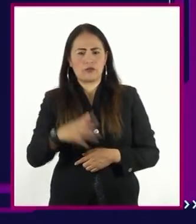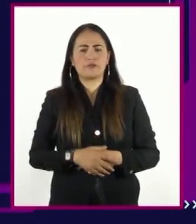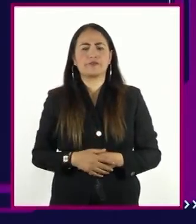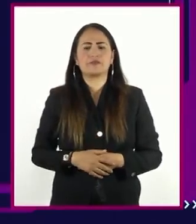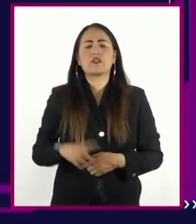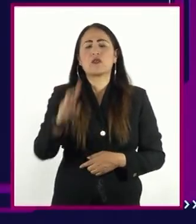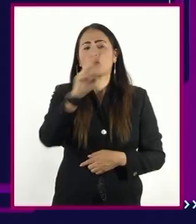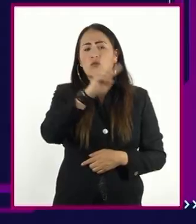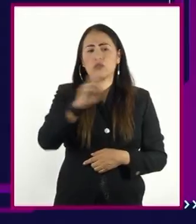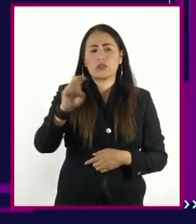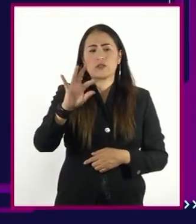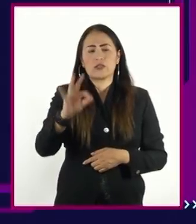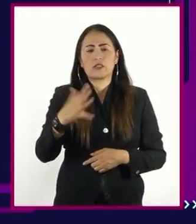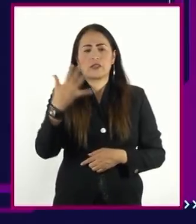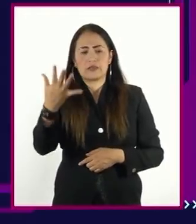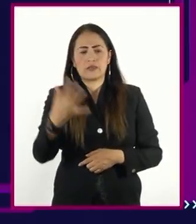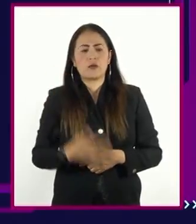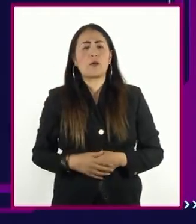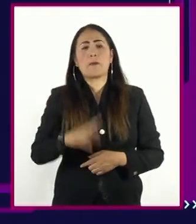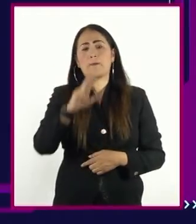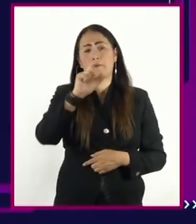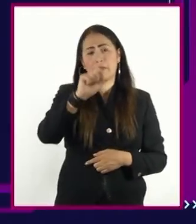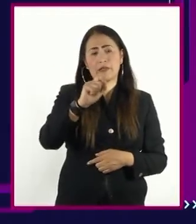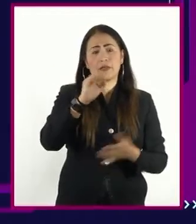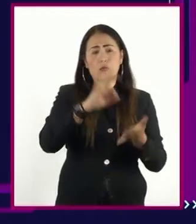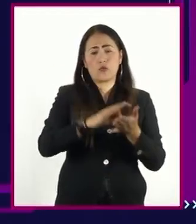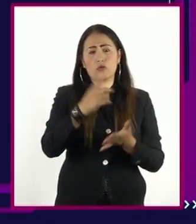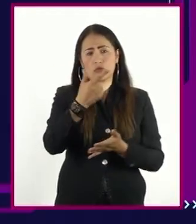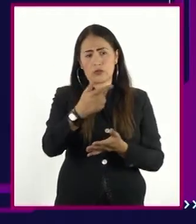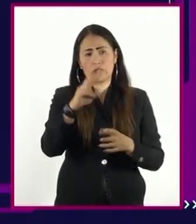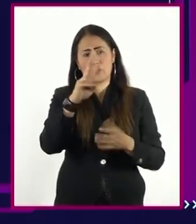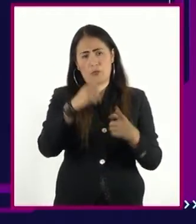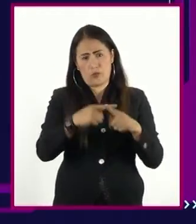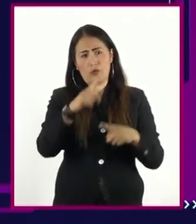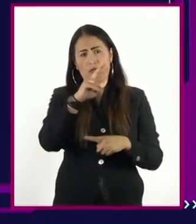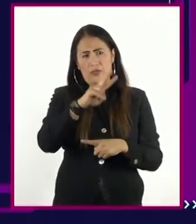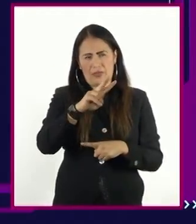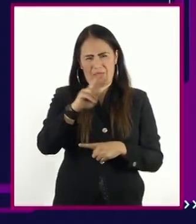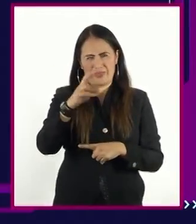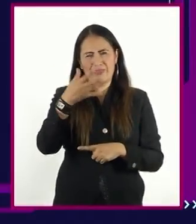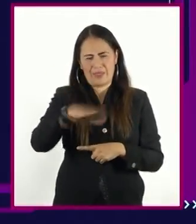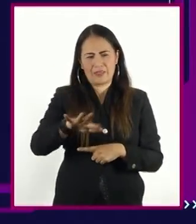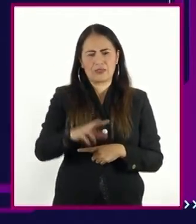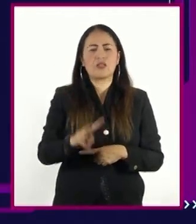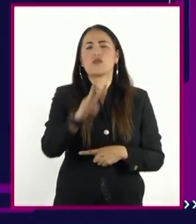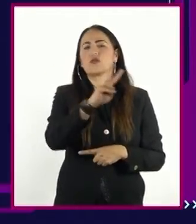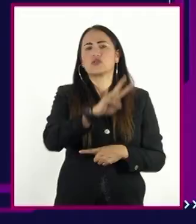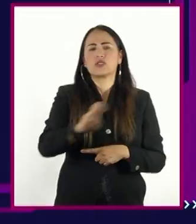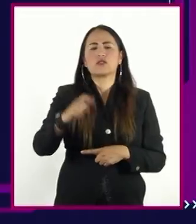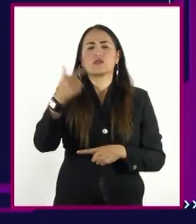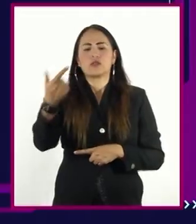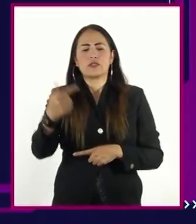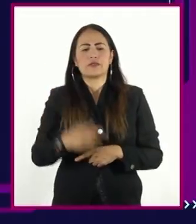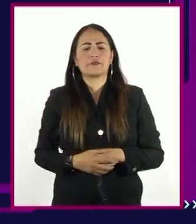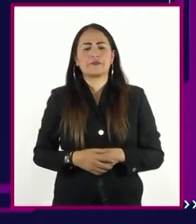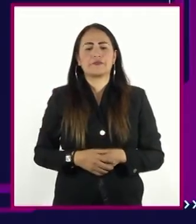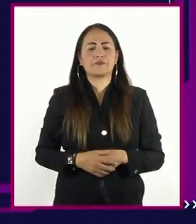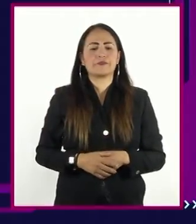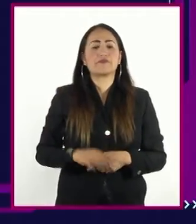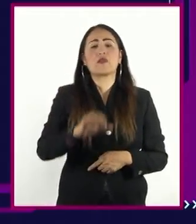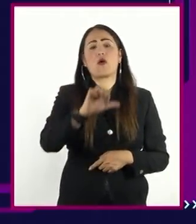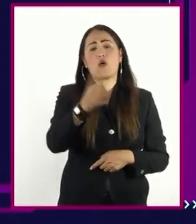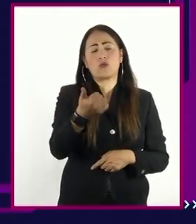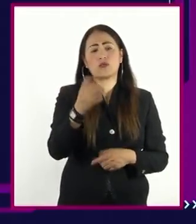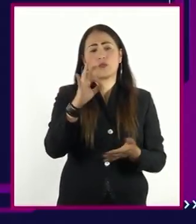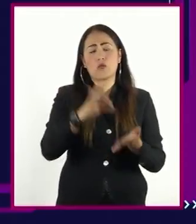275. 20.7 por 10, 207. 11.5 por 10,